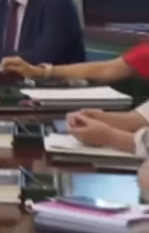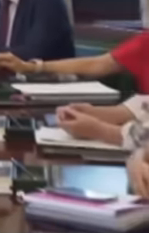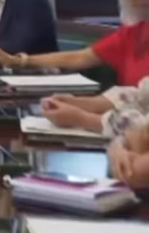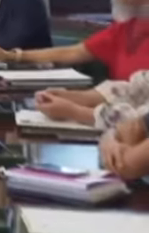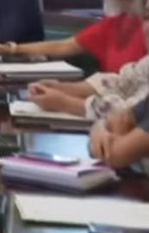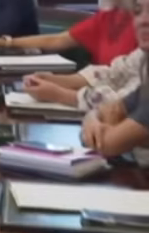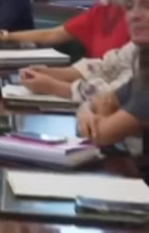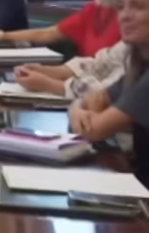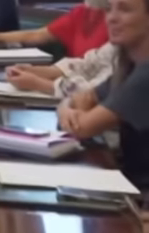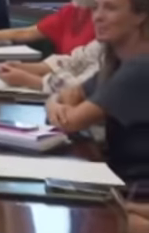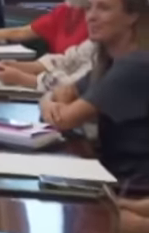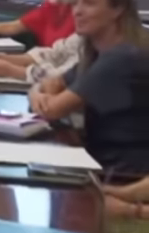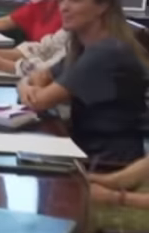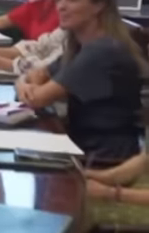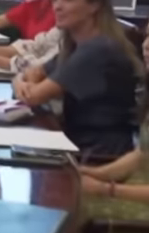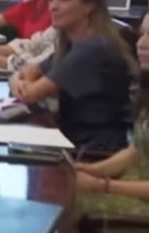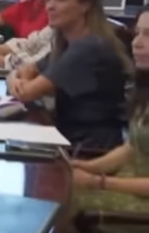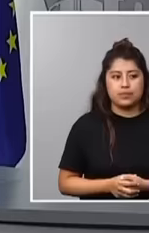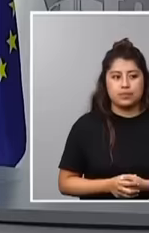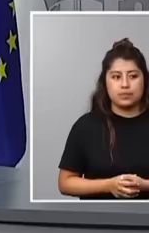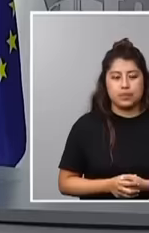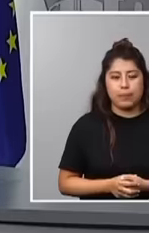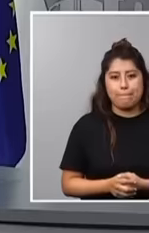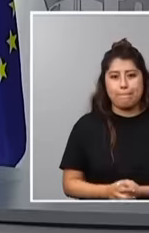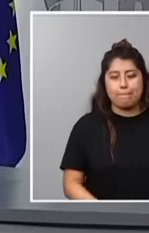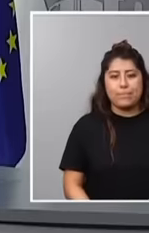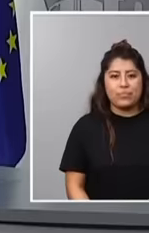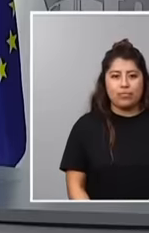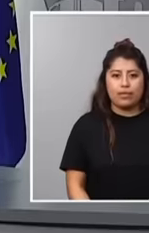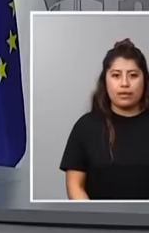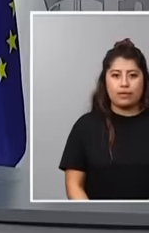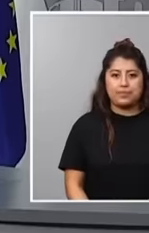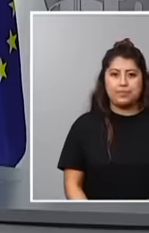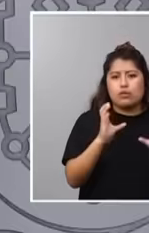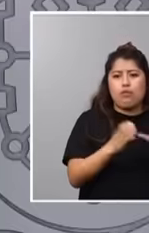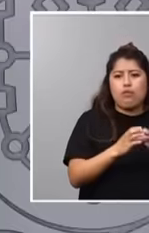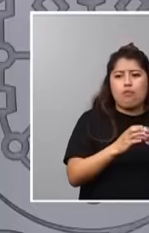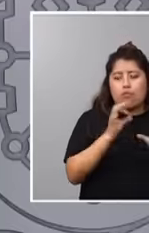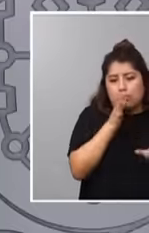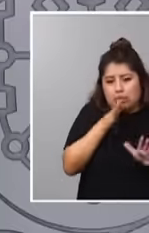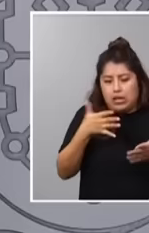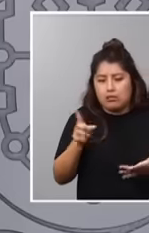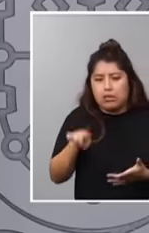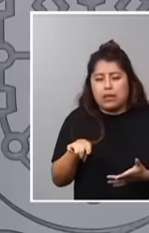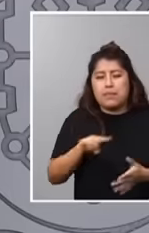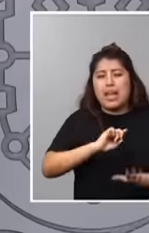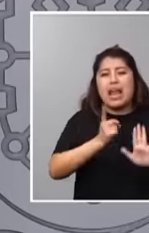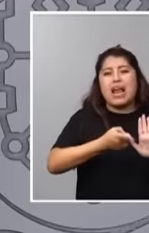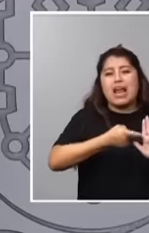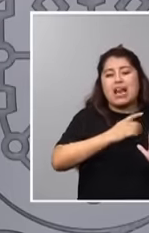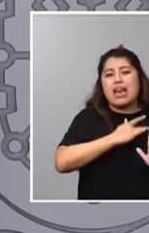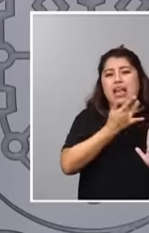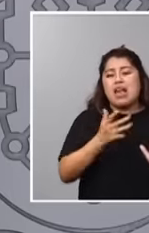indicativas de la Comisión Europea, o se va a convertir la Unión Europea en un superestado por encima de todos, o sea, que